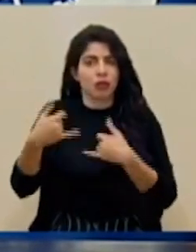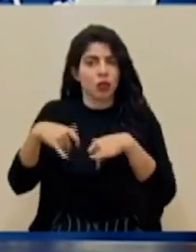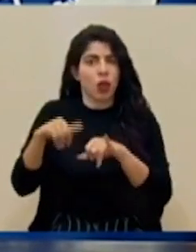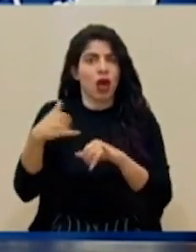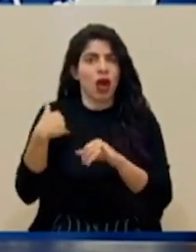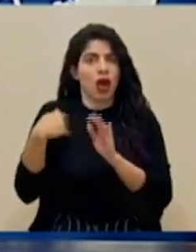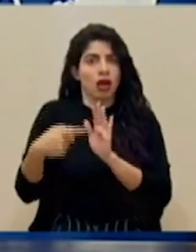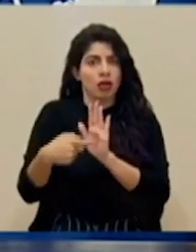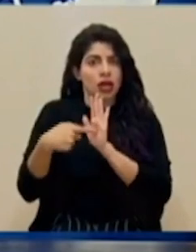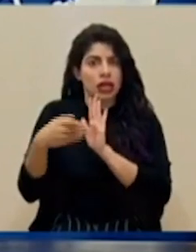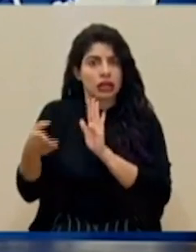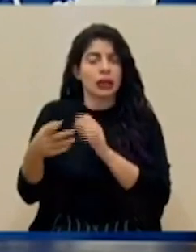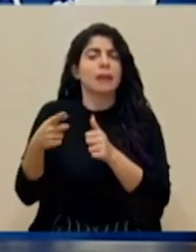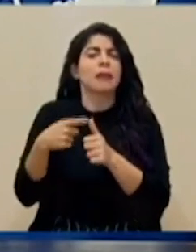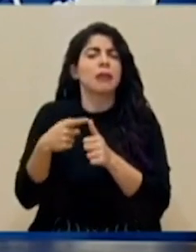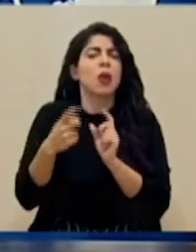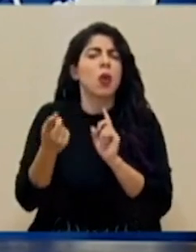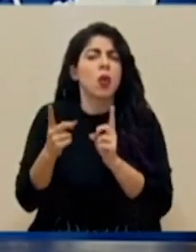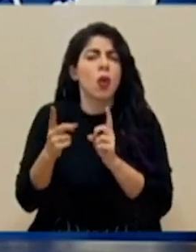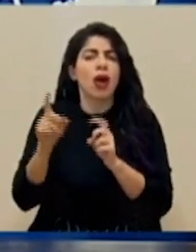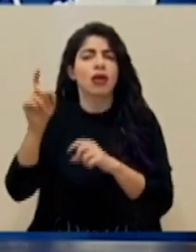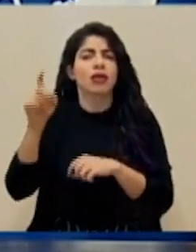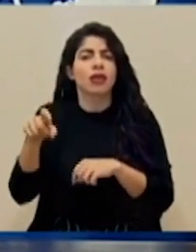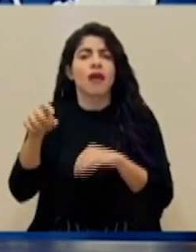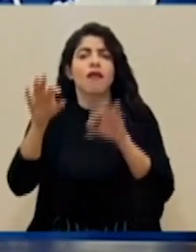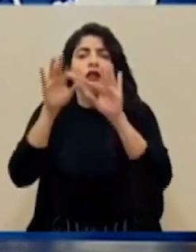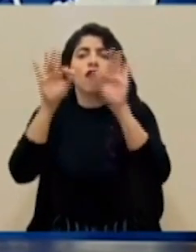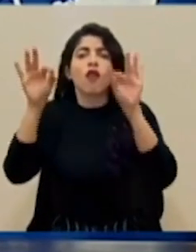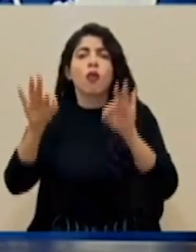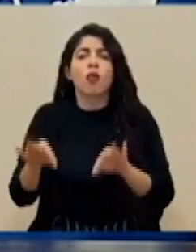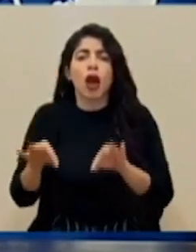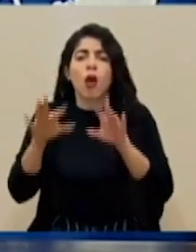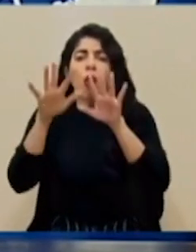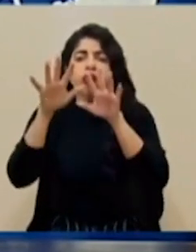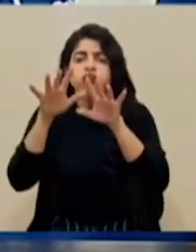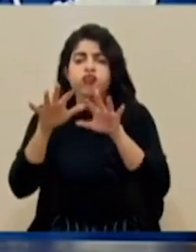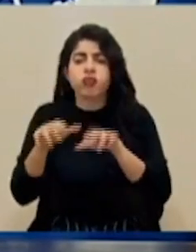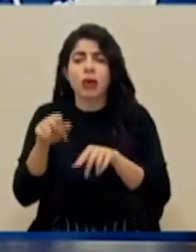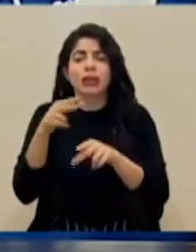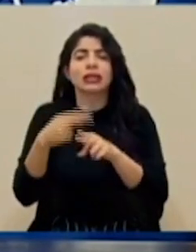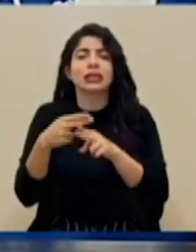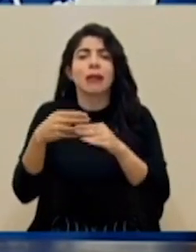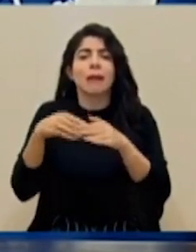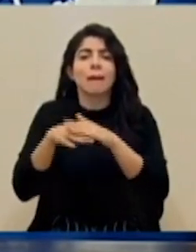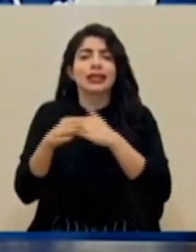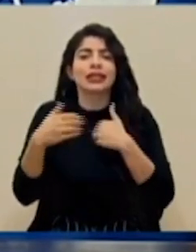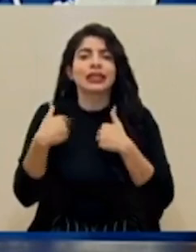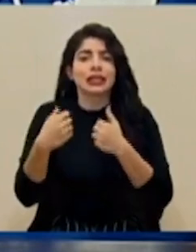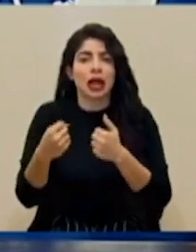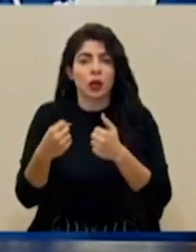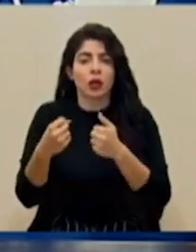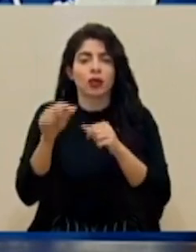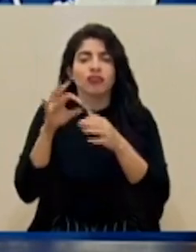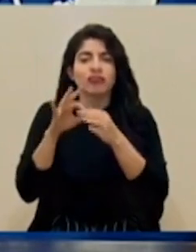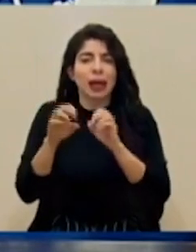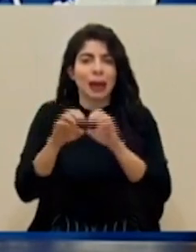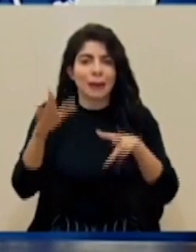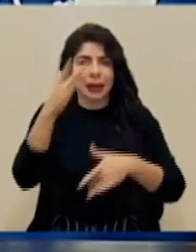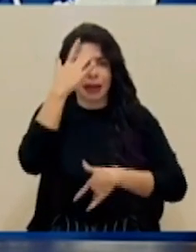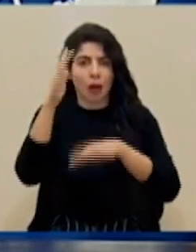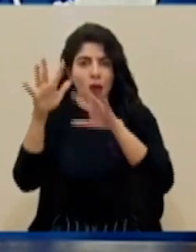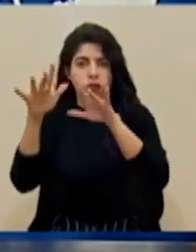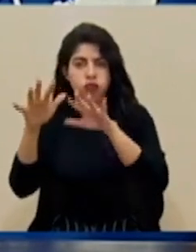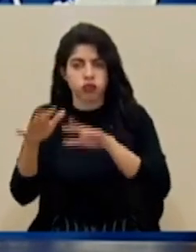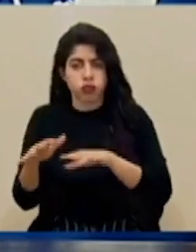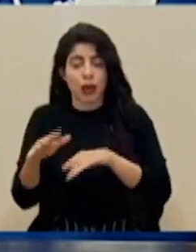Primero, completar un formulario epidemiológico denominado pase de salud. Y segundo, adquirir y